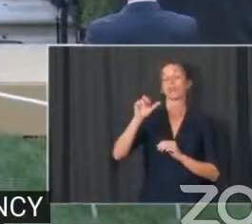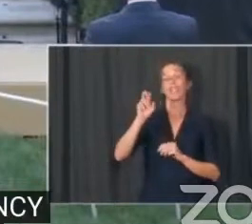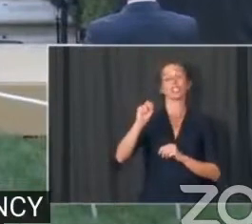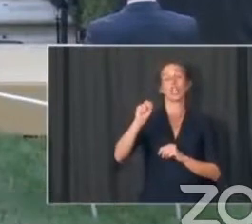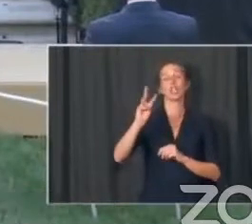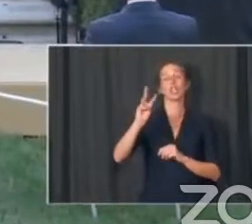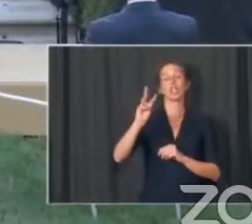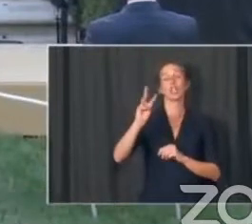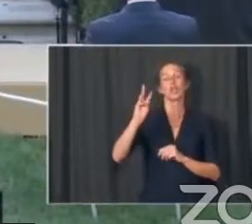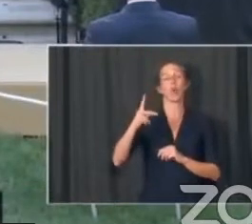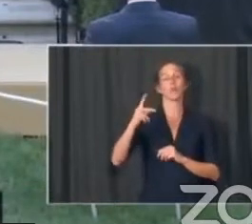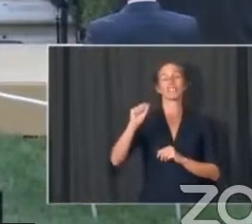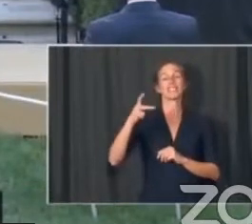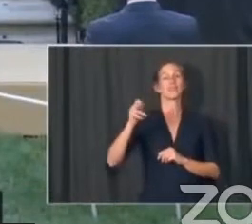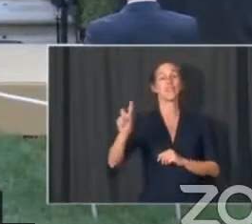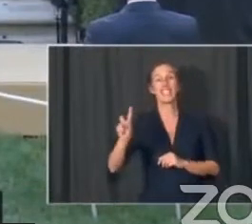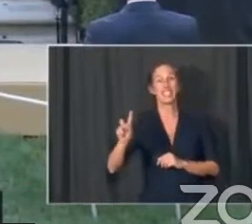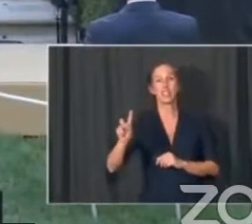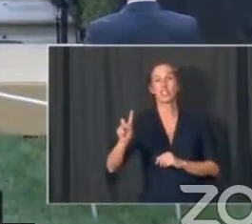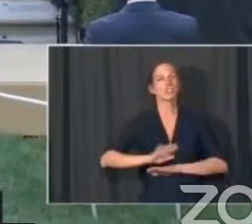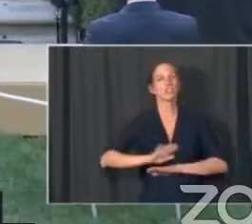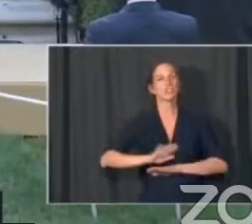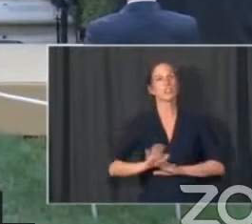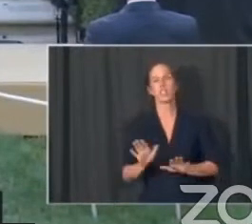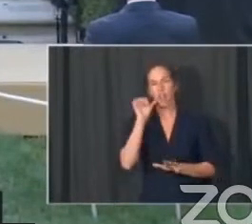y usar esta autorización de emergencia o no.